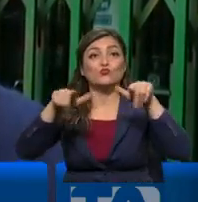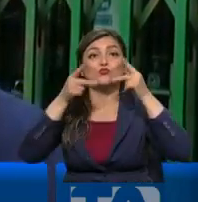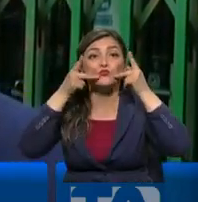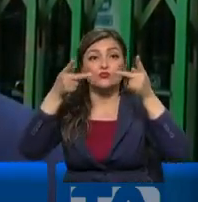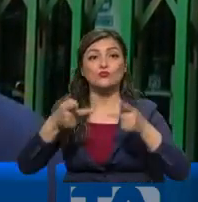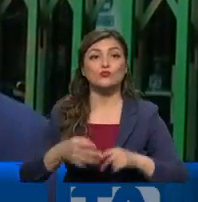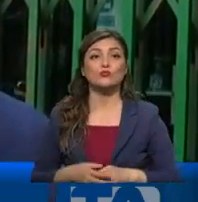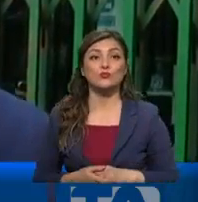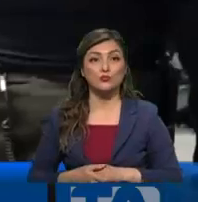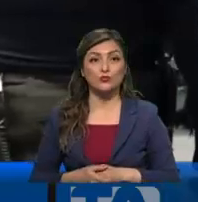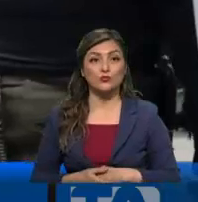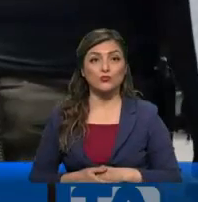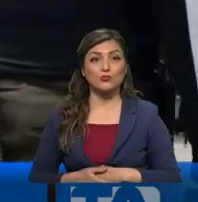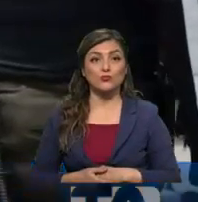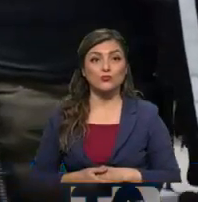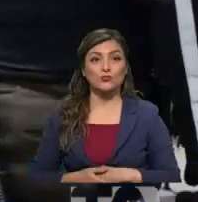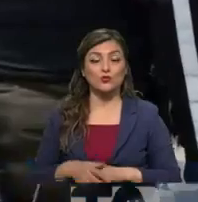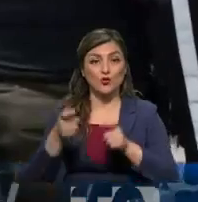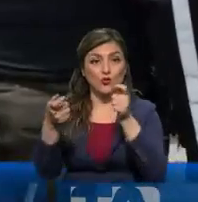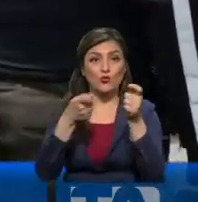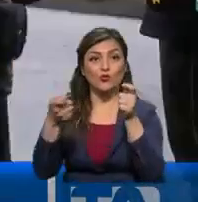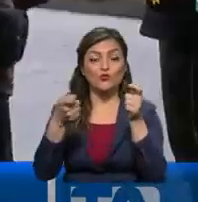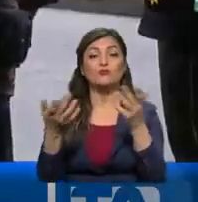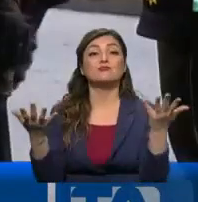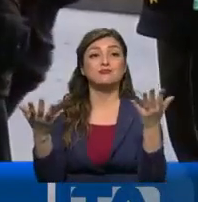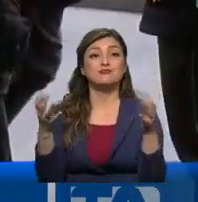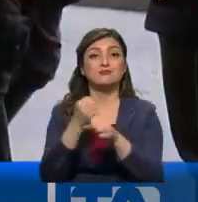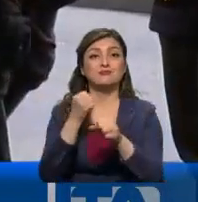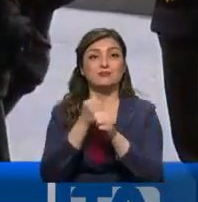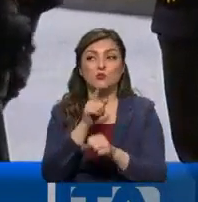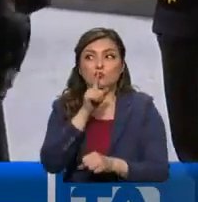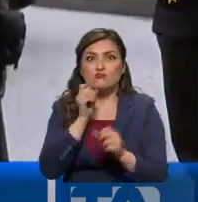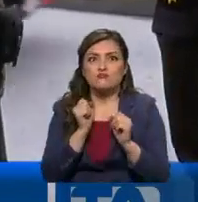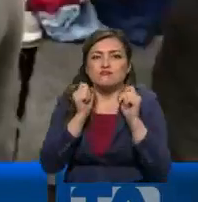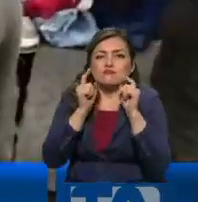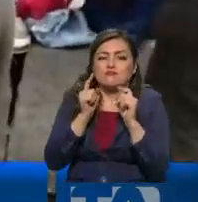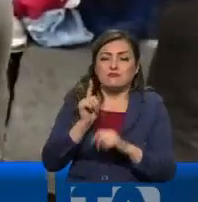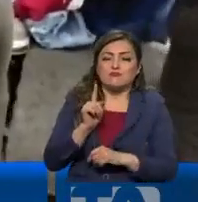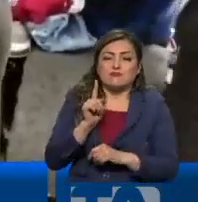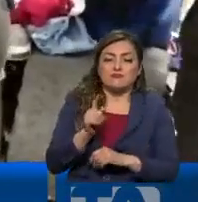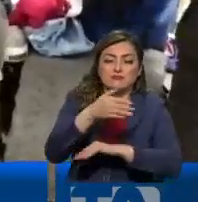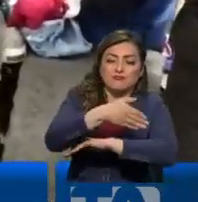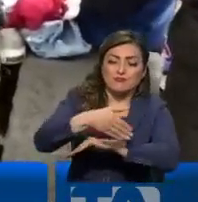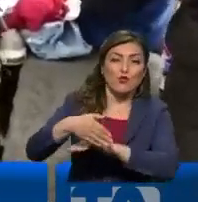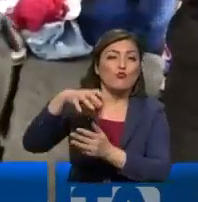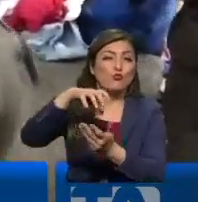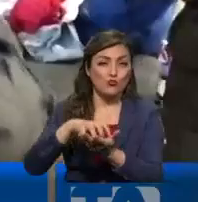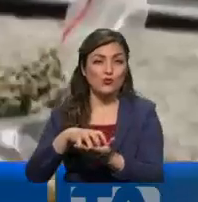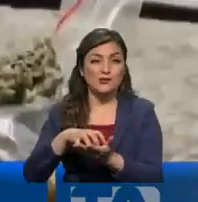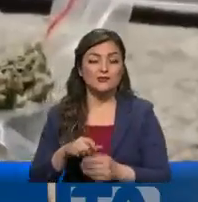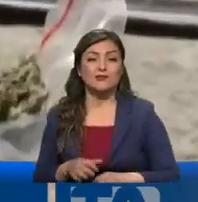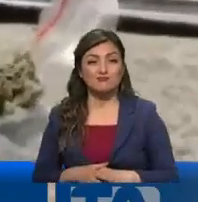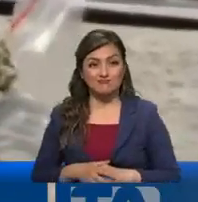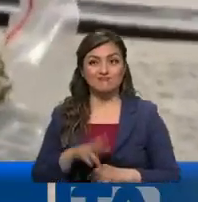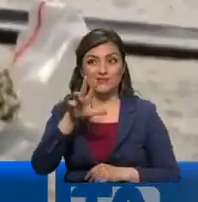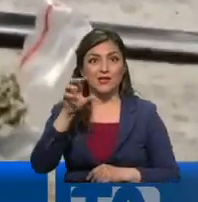público aquí en la ciudad de Tulcán. Los megaoperativos se ejecutan de forma sorpresiva a lo largo y ancho de la provincia, con 1,000 personas